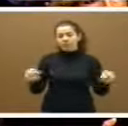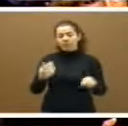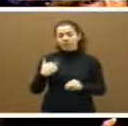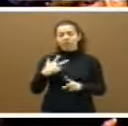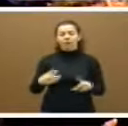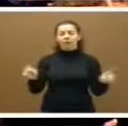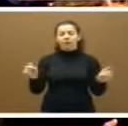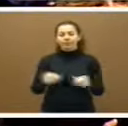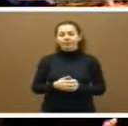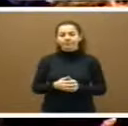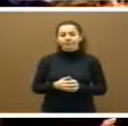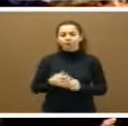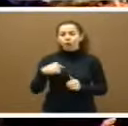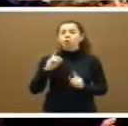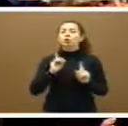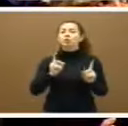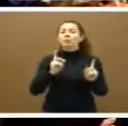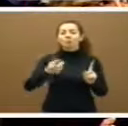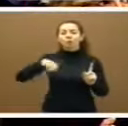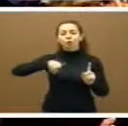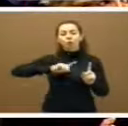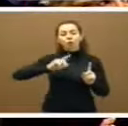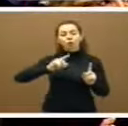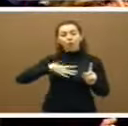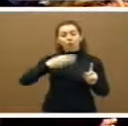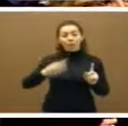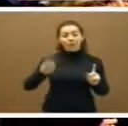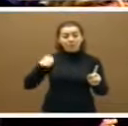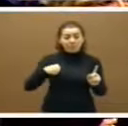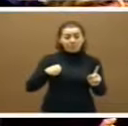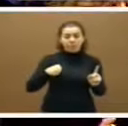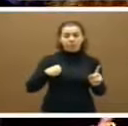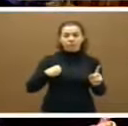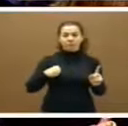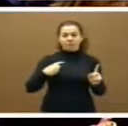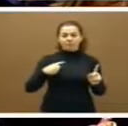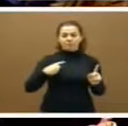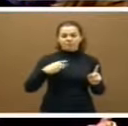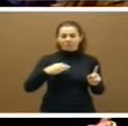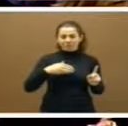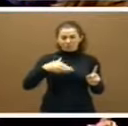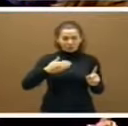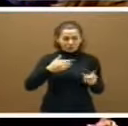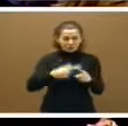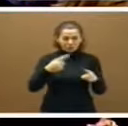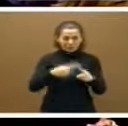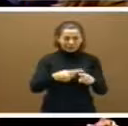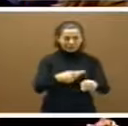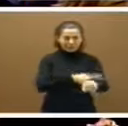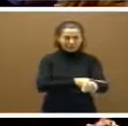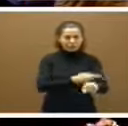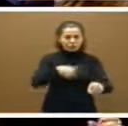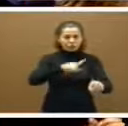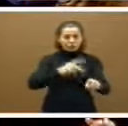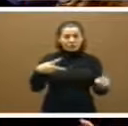no solo no tendremos capacidad para evitar este tipo de tropelías, sino que ni siquiera tendremos derecho a ser informados. Por eso,